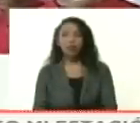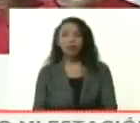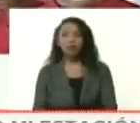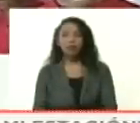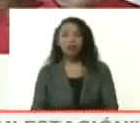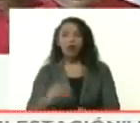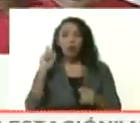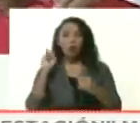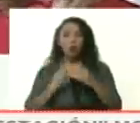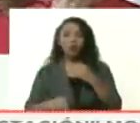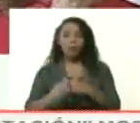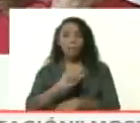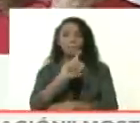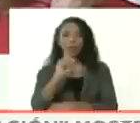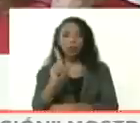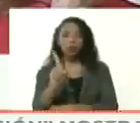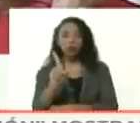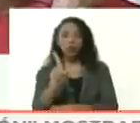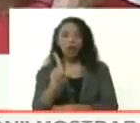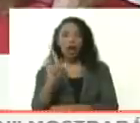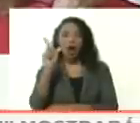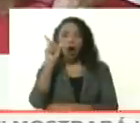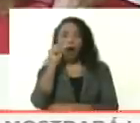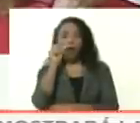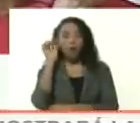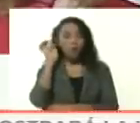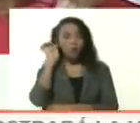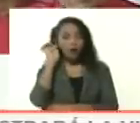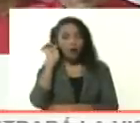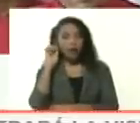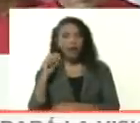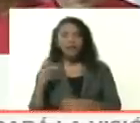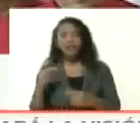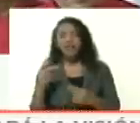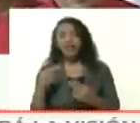Última pregunta por parte de Ángelo Navarra, corresponsal de Vive TV.